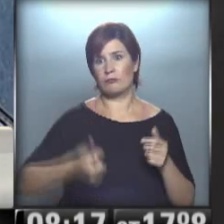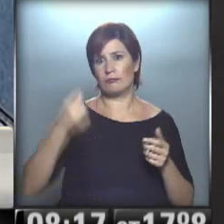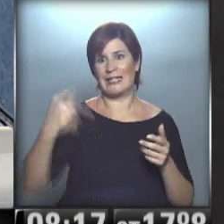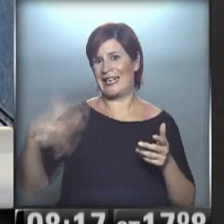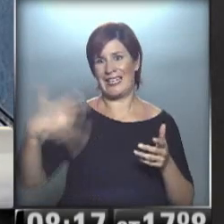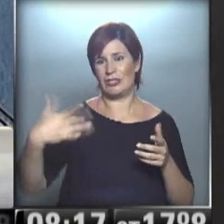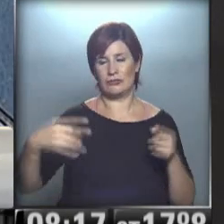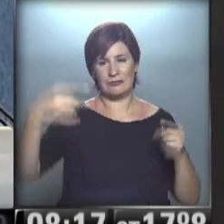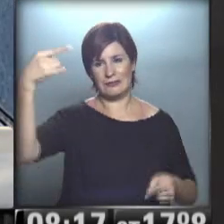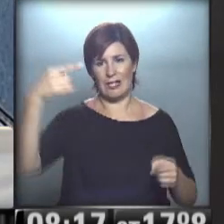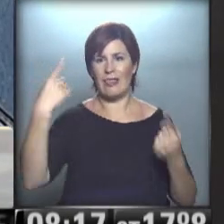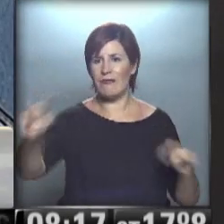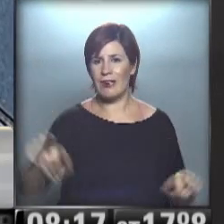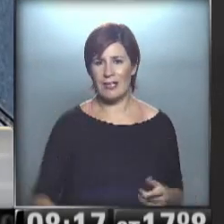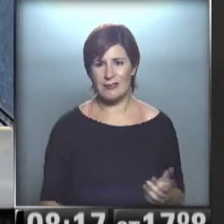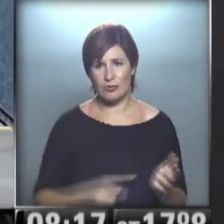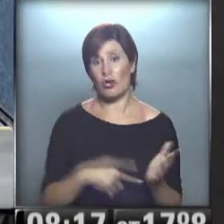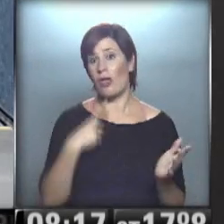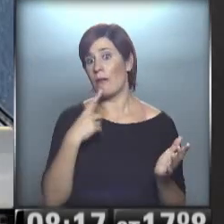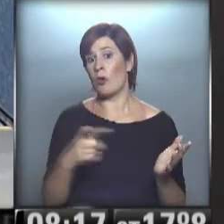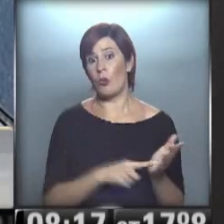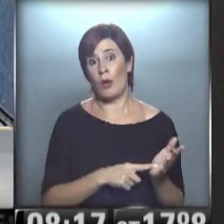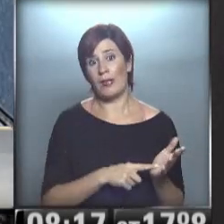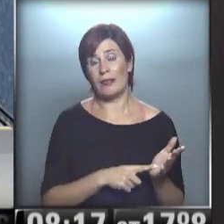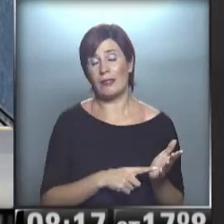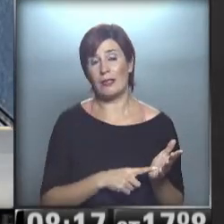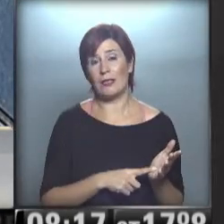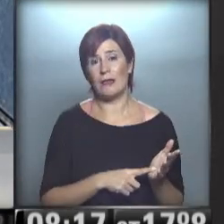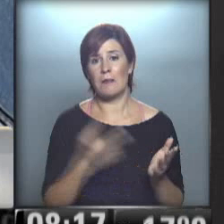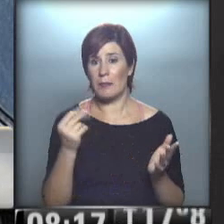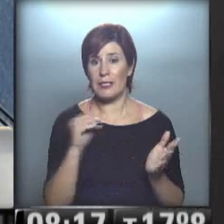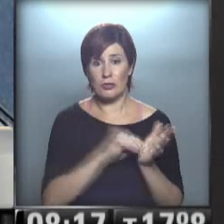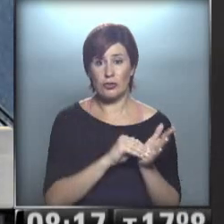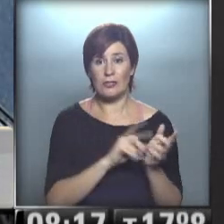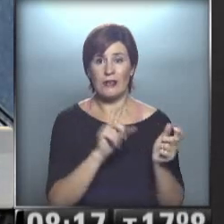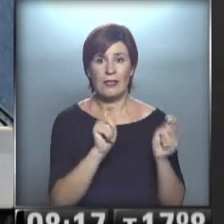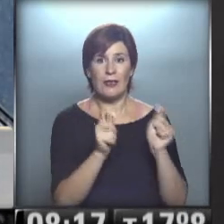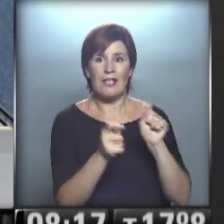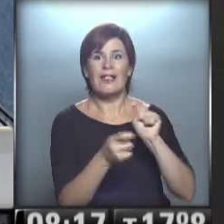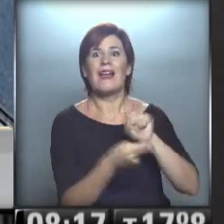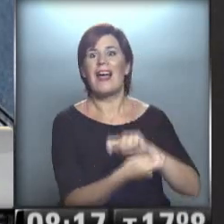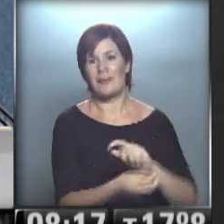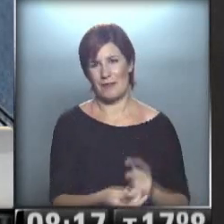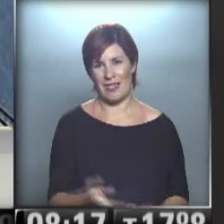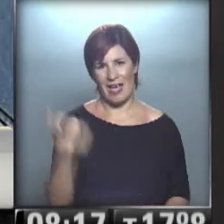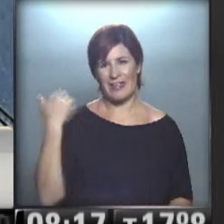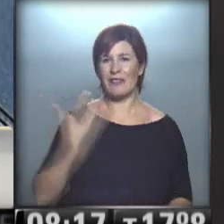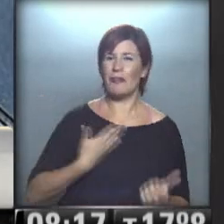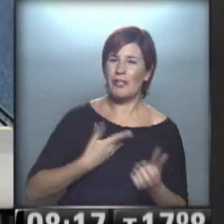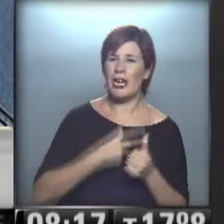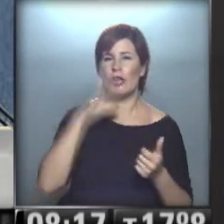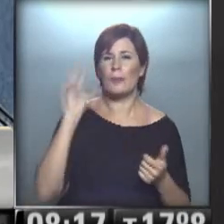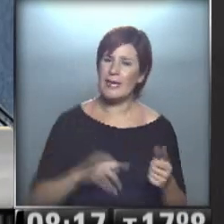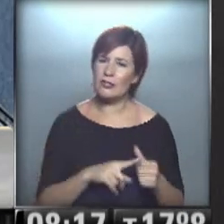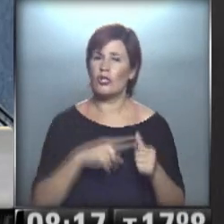lo visualiza en el comportamiento, en la evolución de precios en el transcurso de la última semana de febrero, la primera semana